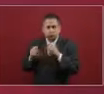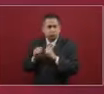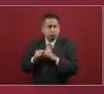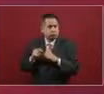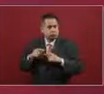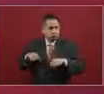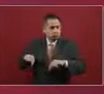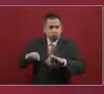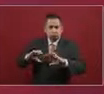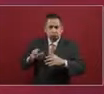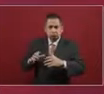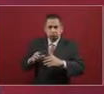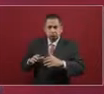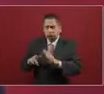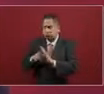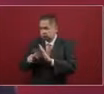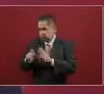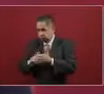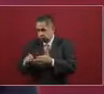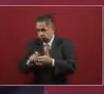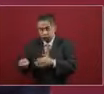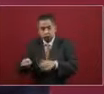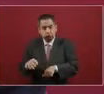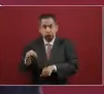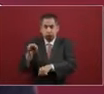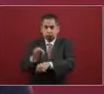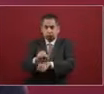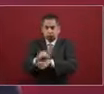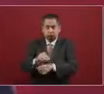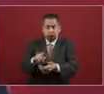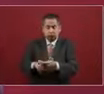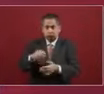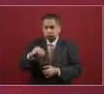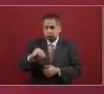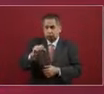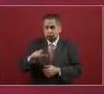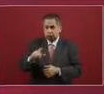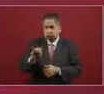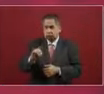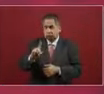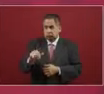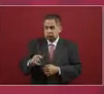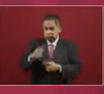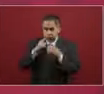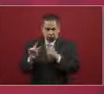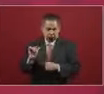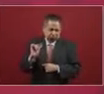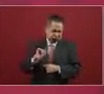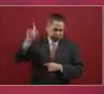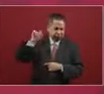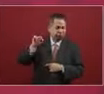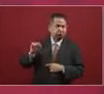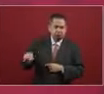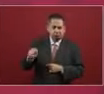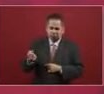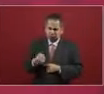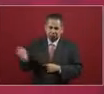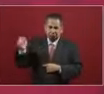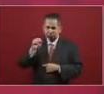con un periodista que defendió a Manuel Buendía, un gran periodista